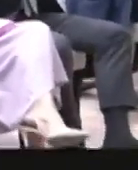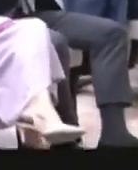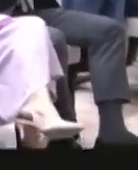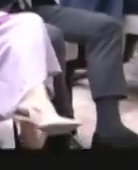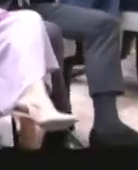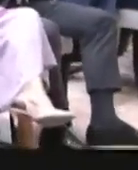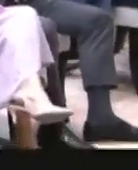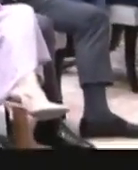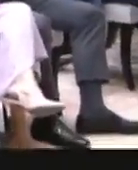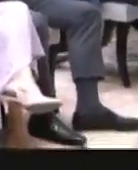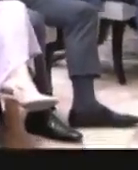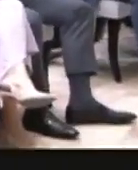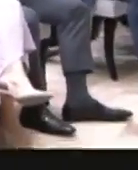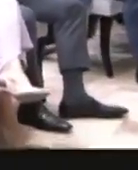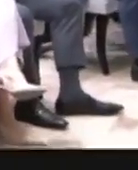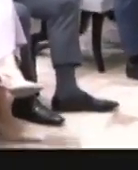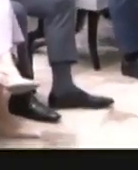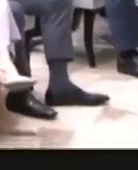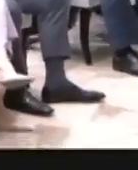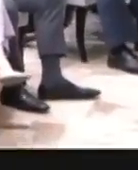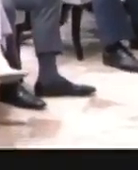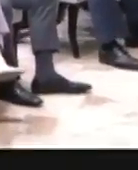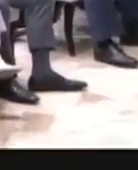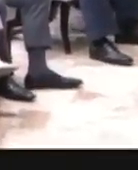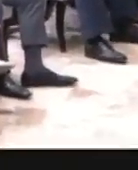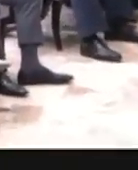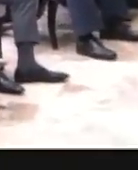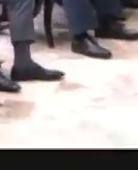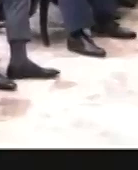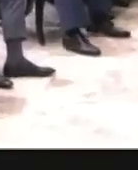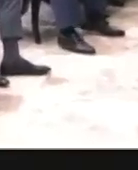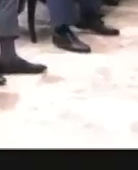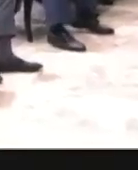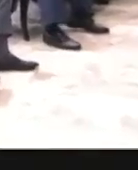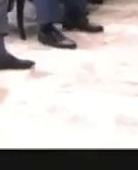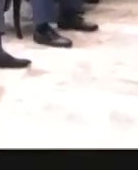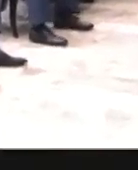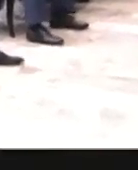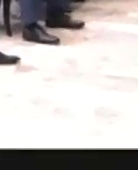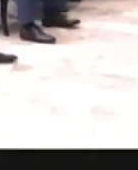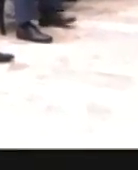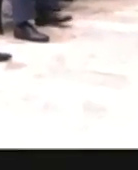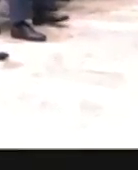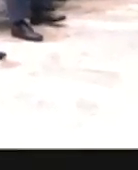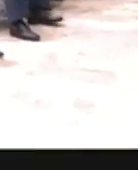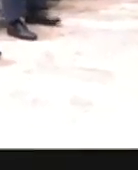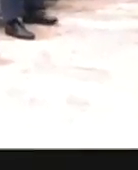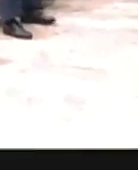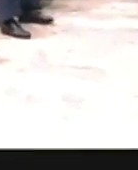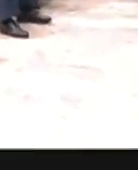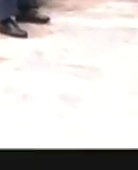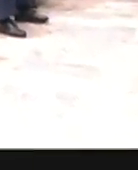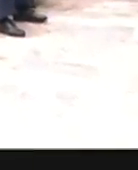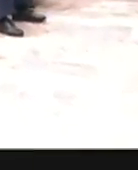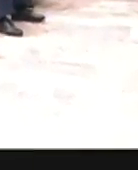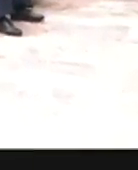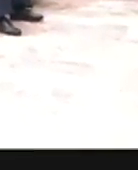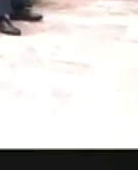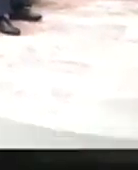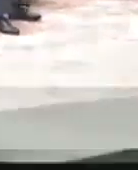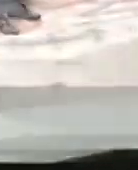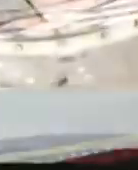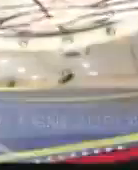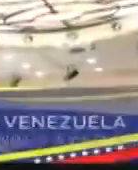su conjunto desde su instalación 2021 que conformaron la moderna y pertinente arquitectura